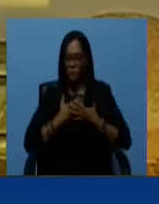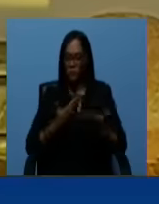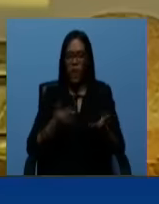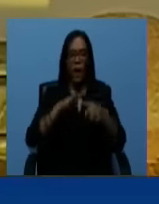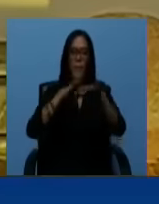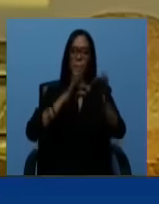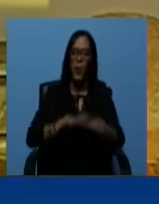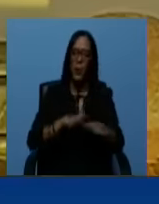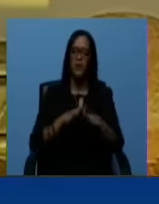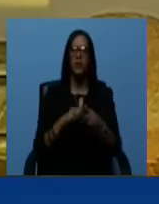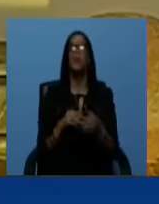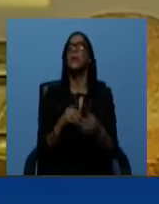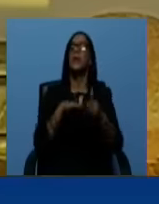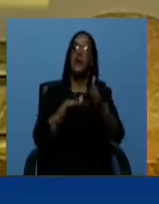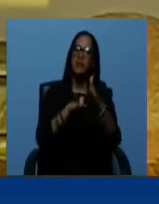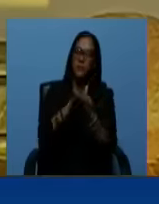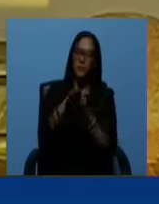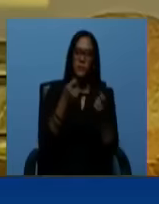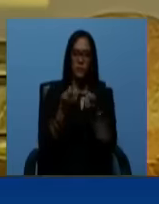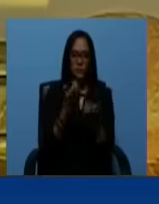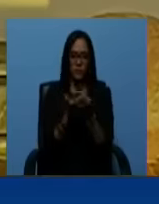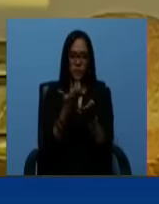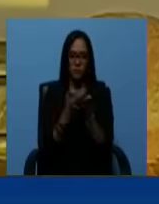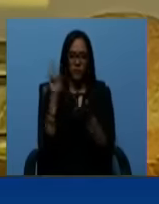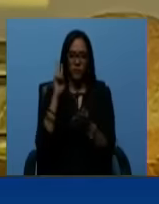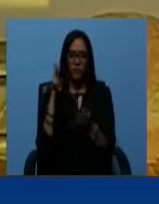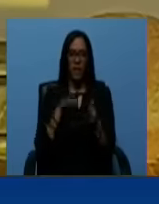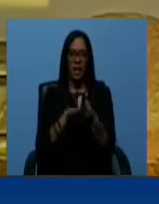que saquemos la economía de Venezuela adelante.